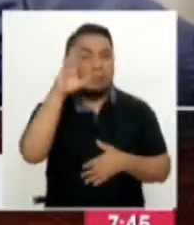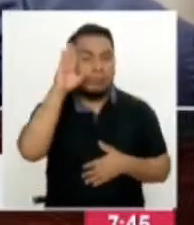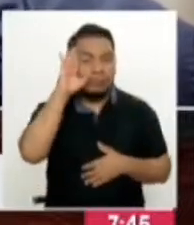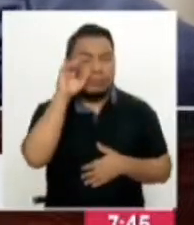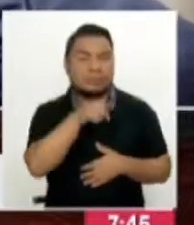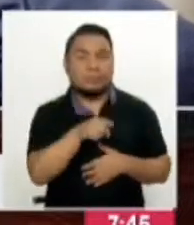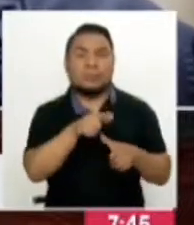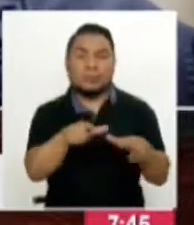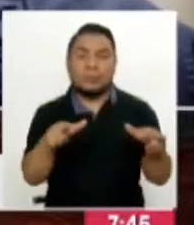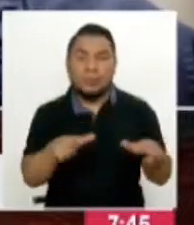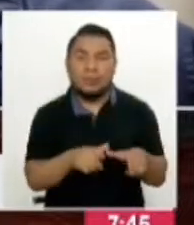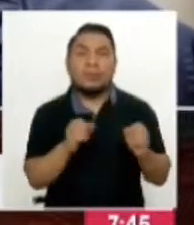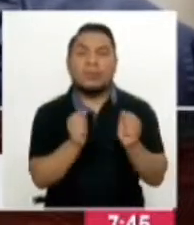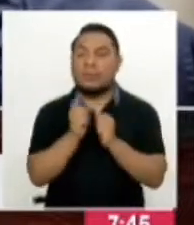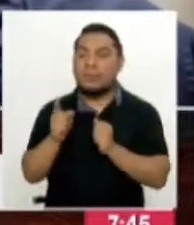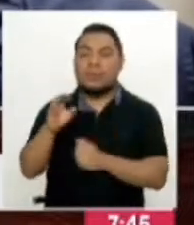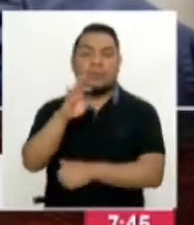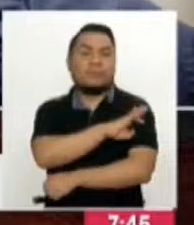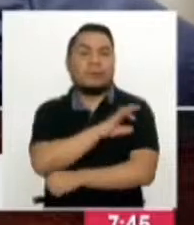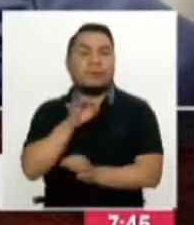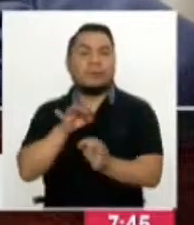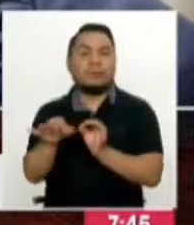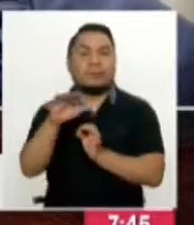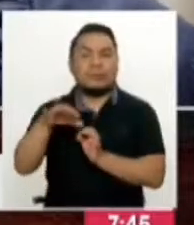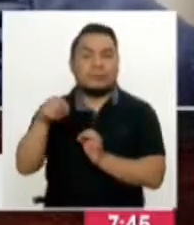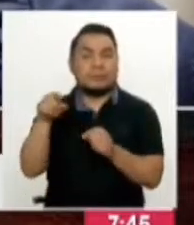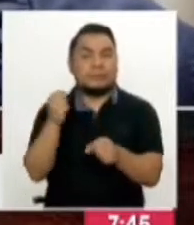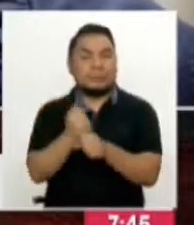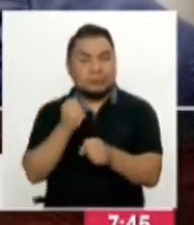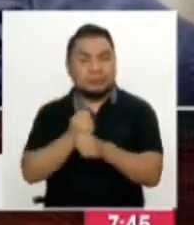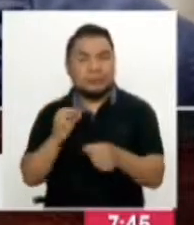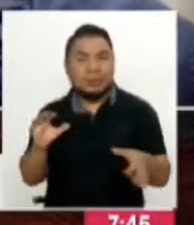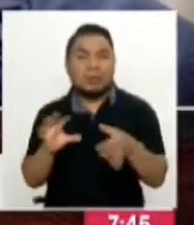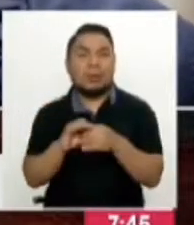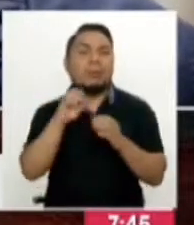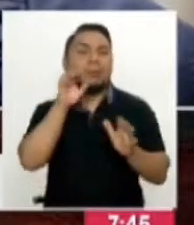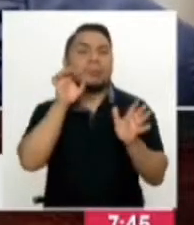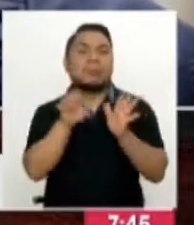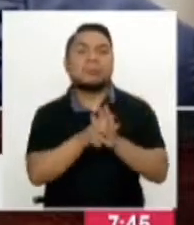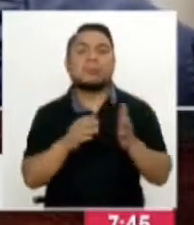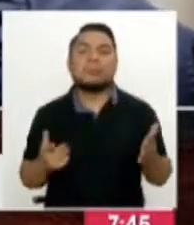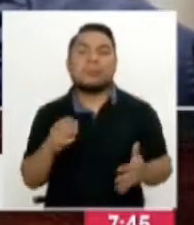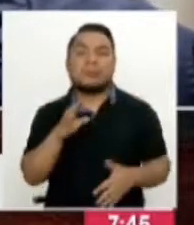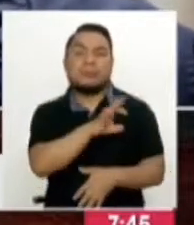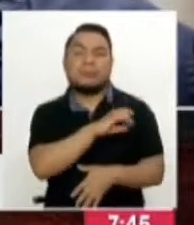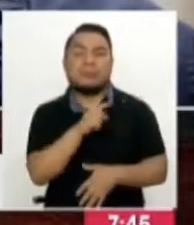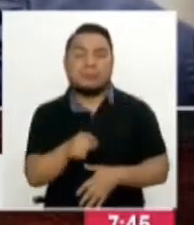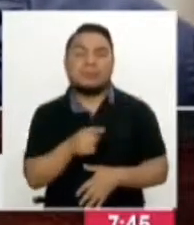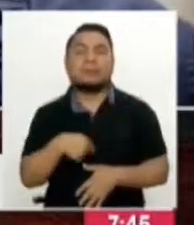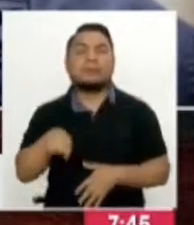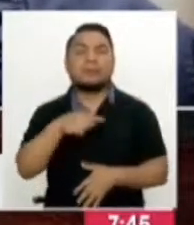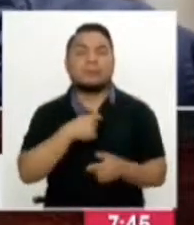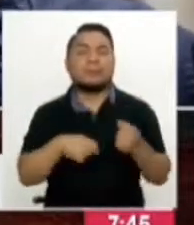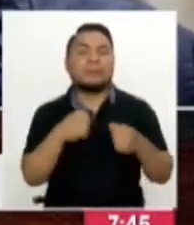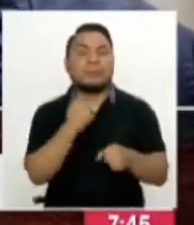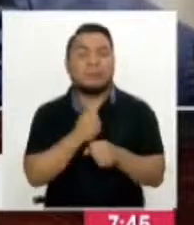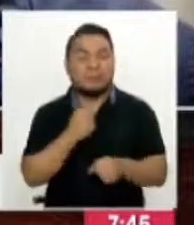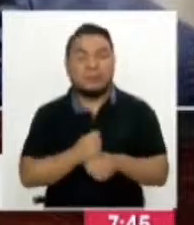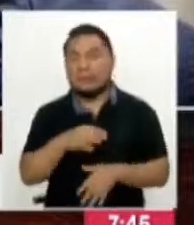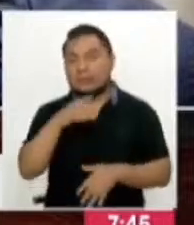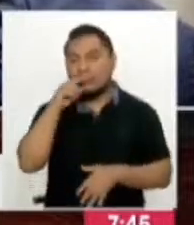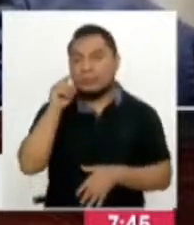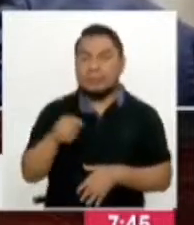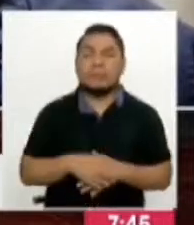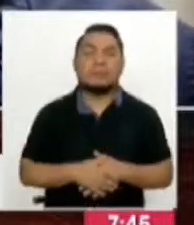de las regiones con nuestros fiscales provinciales, como existe, por ejemplo, entre los fiscales de crimen organizado, los fiscales